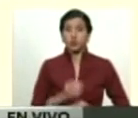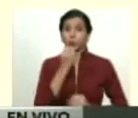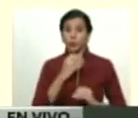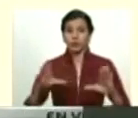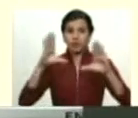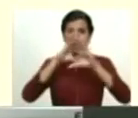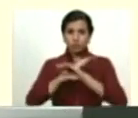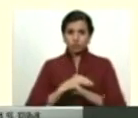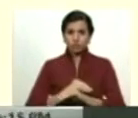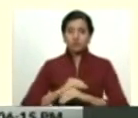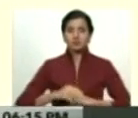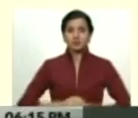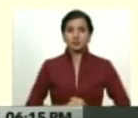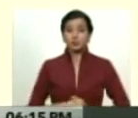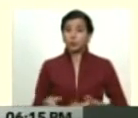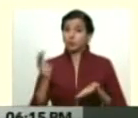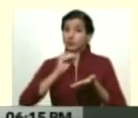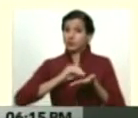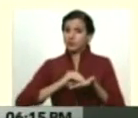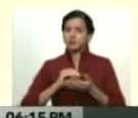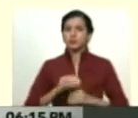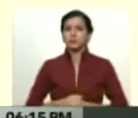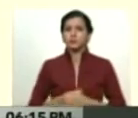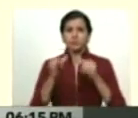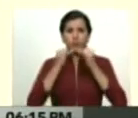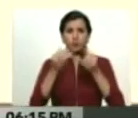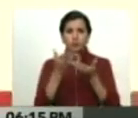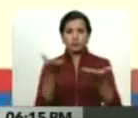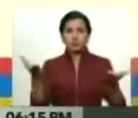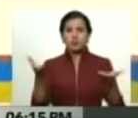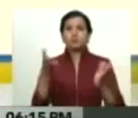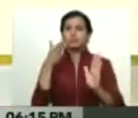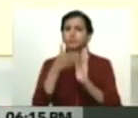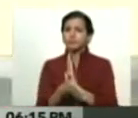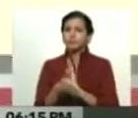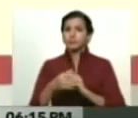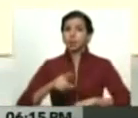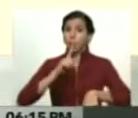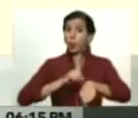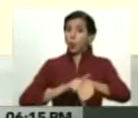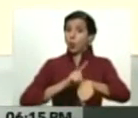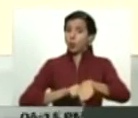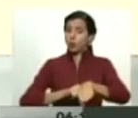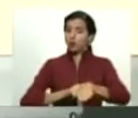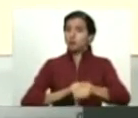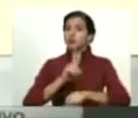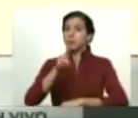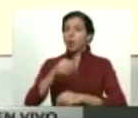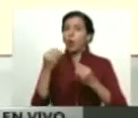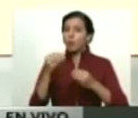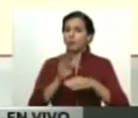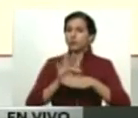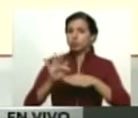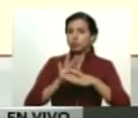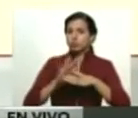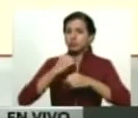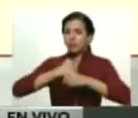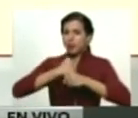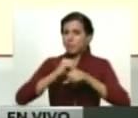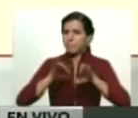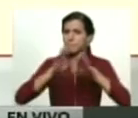Buenas noches, nuevamente para informarles sobre el horario y funcionamiento de las mesas